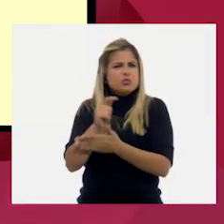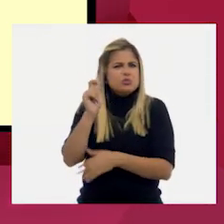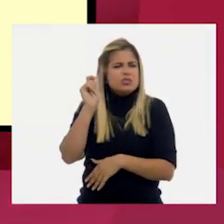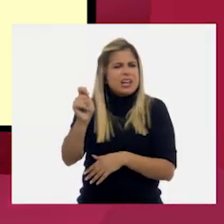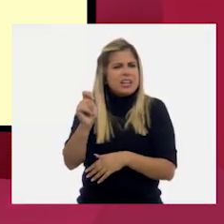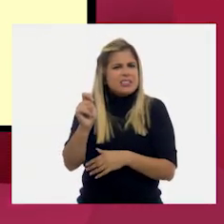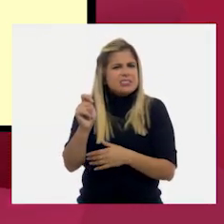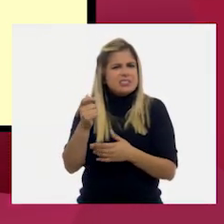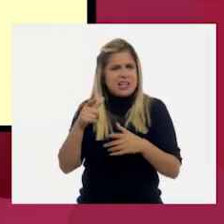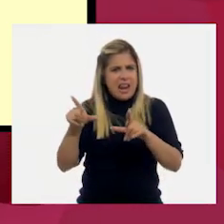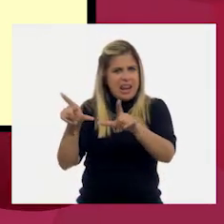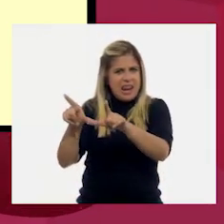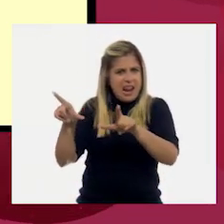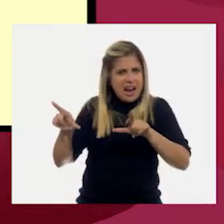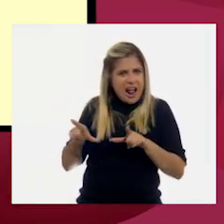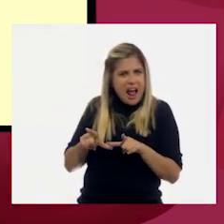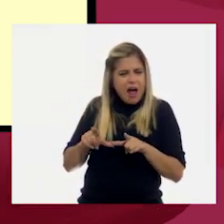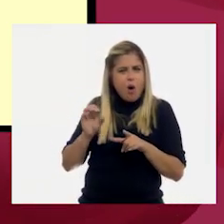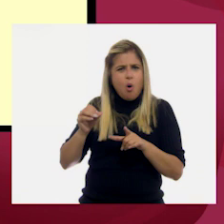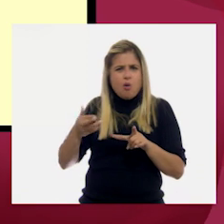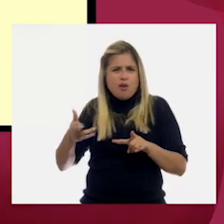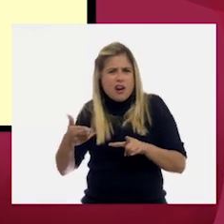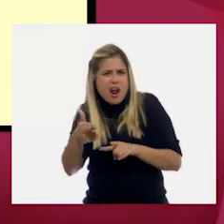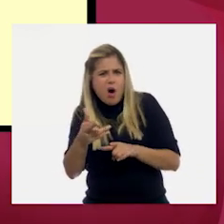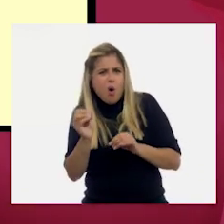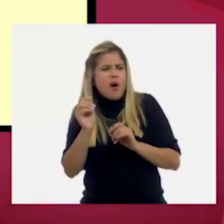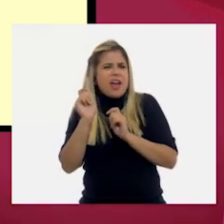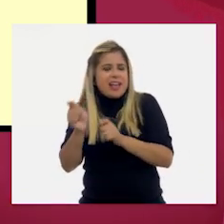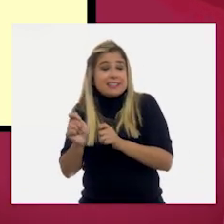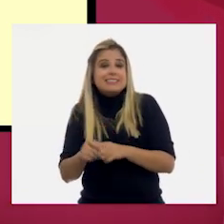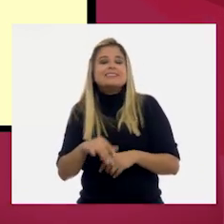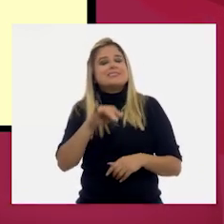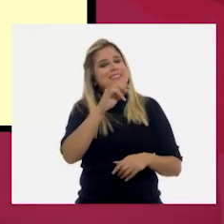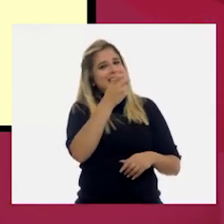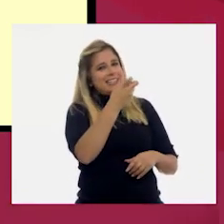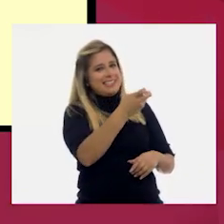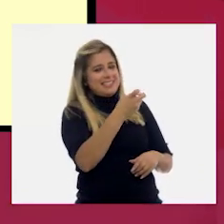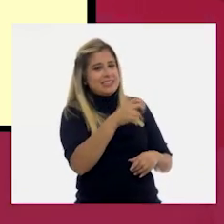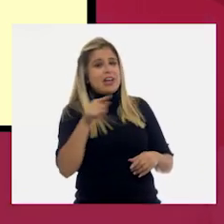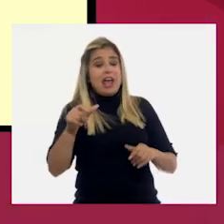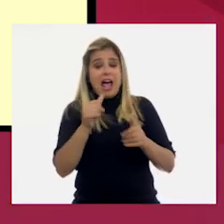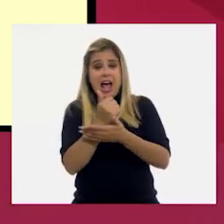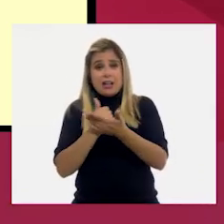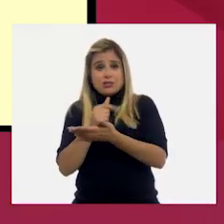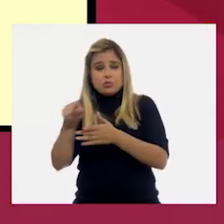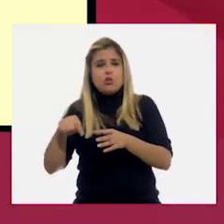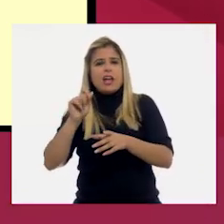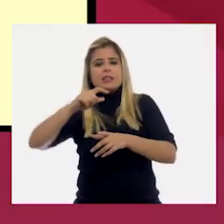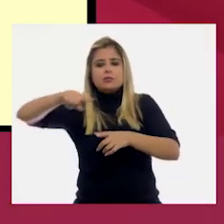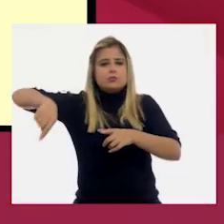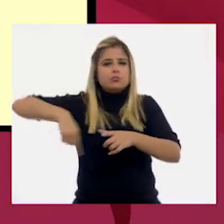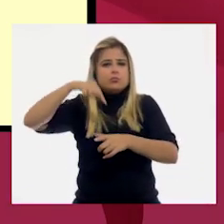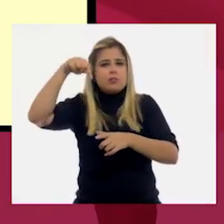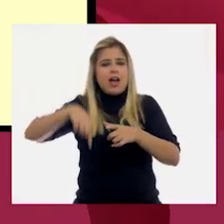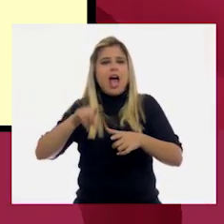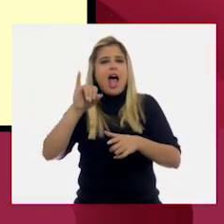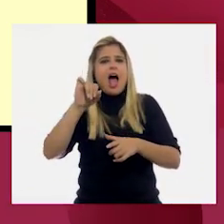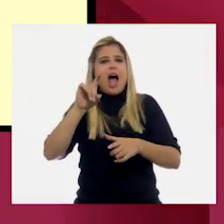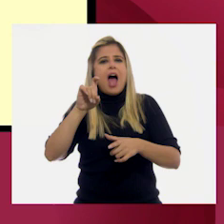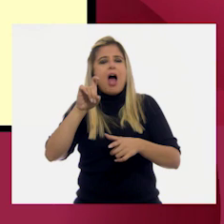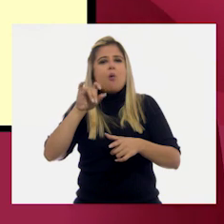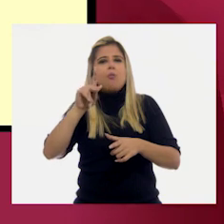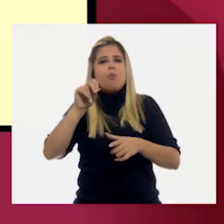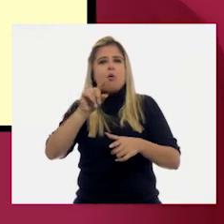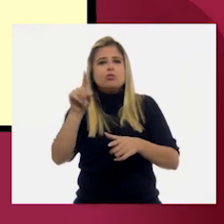¿Son lagos o lagunillas, tal vez? Así es. Estos son, lo azul son pozos. Ok. Son pozos de